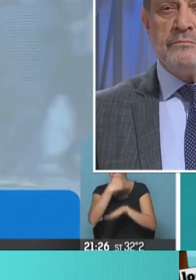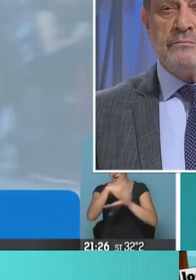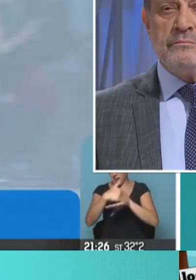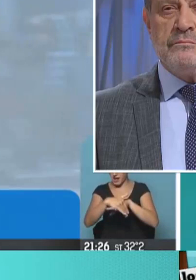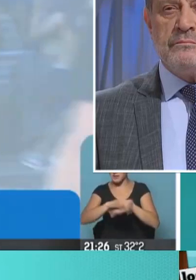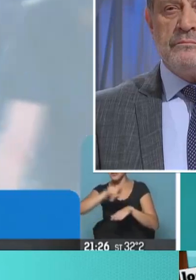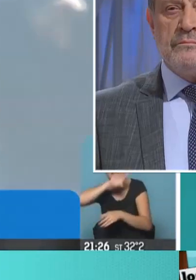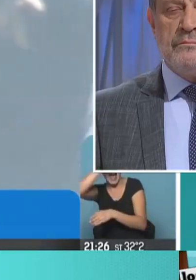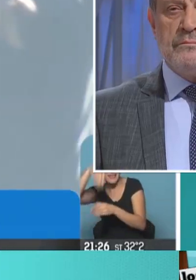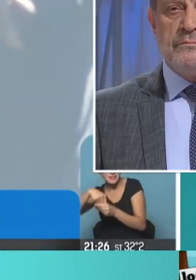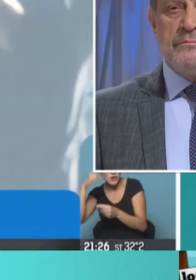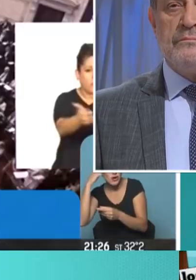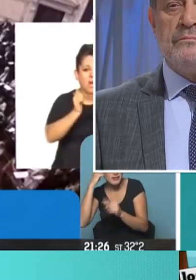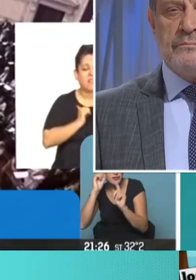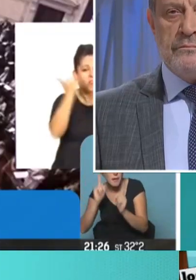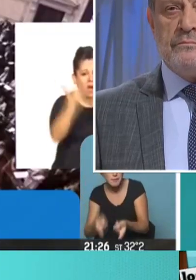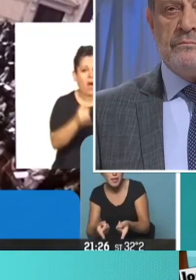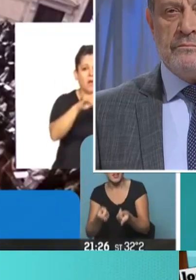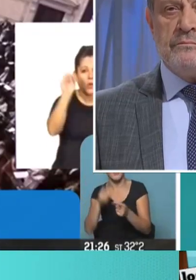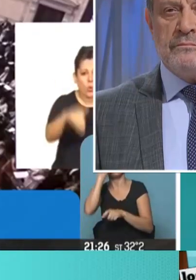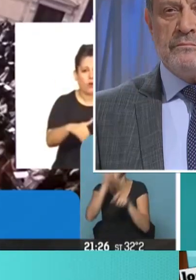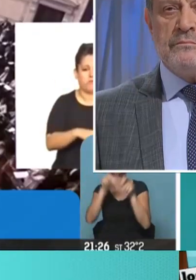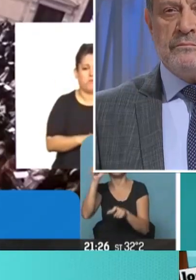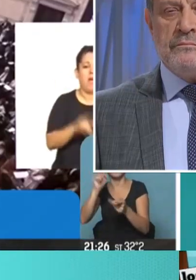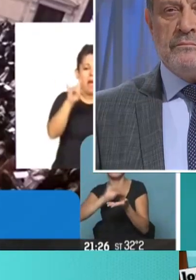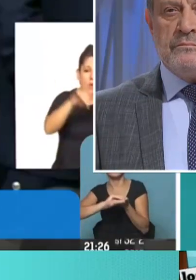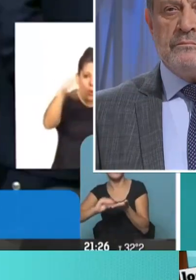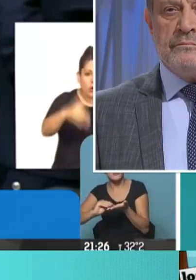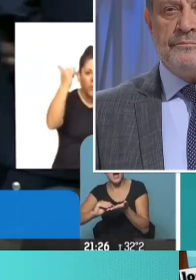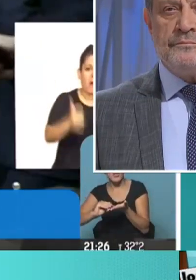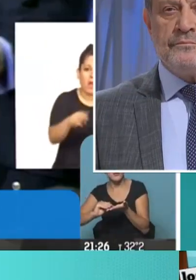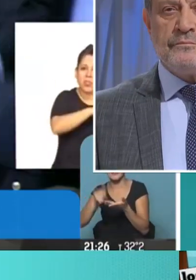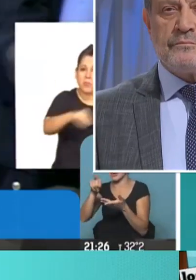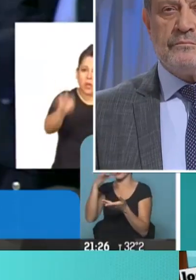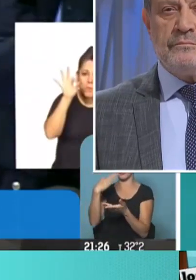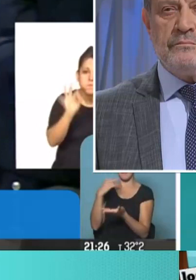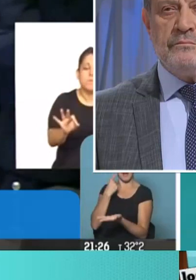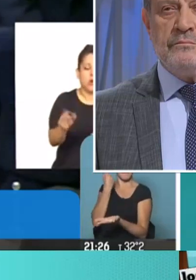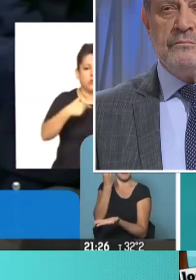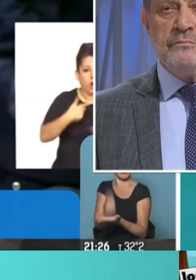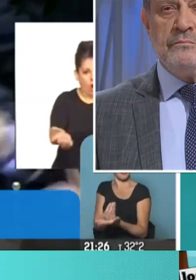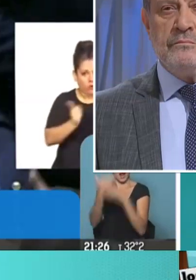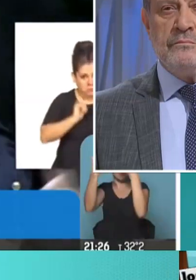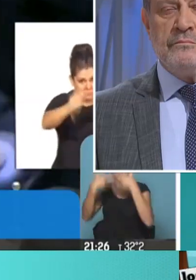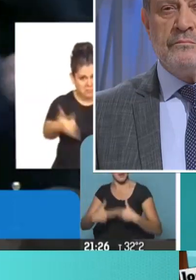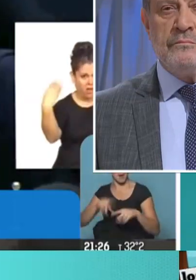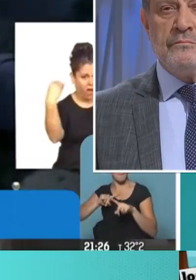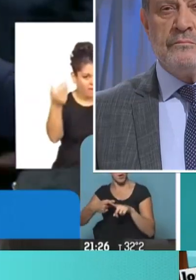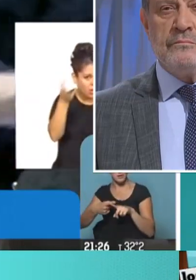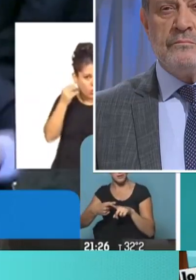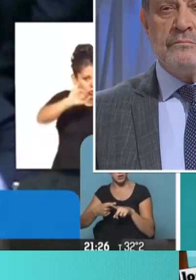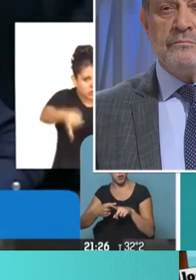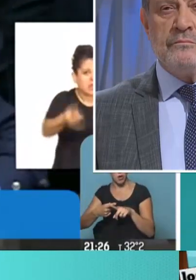parlamento a través de diputados y de figuras que teniendo la representación del sistema es decir siendo